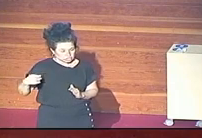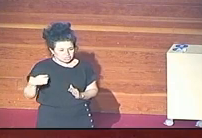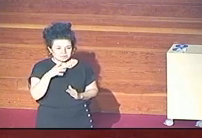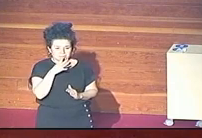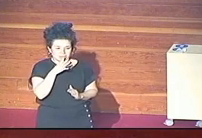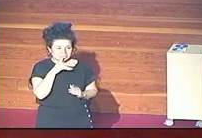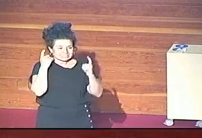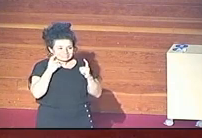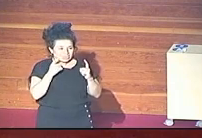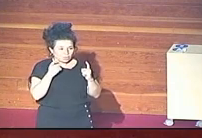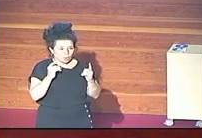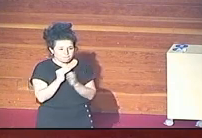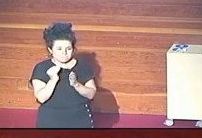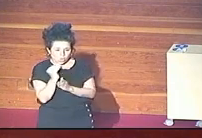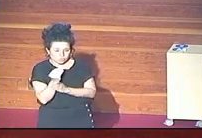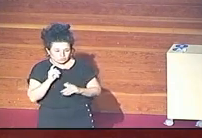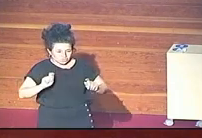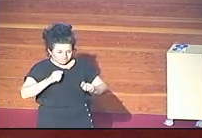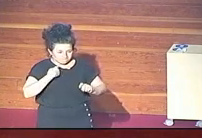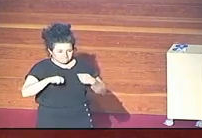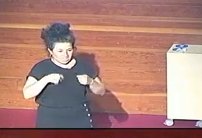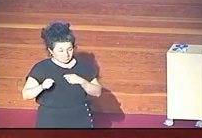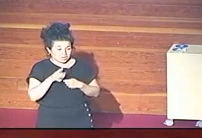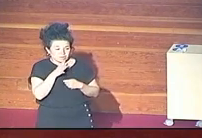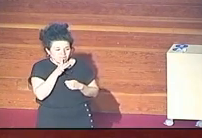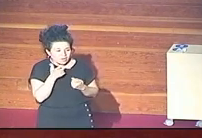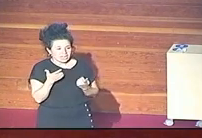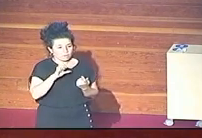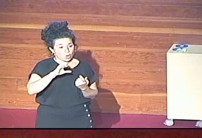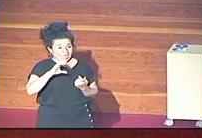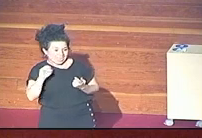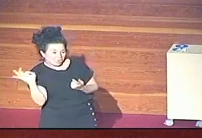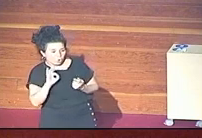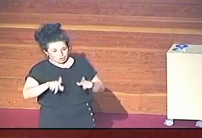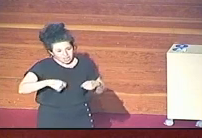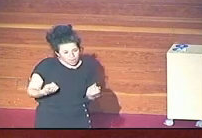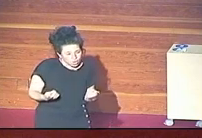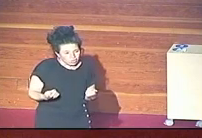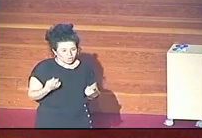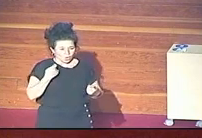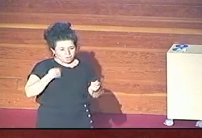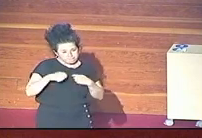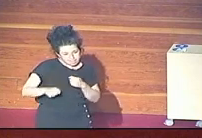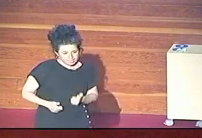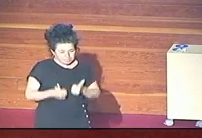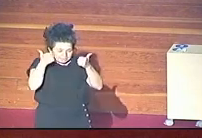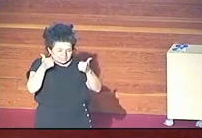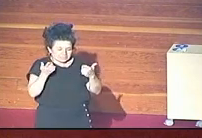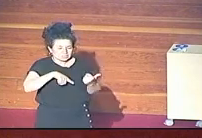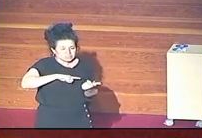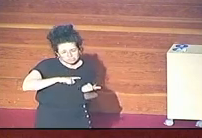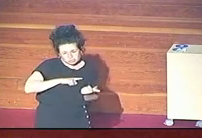pues vende mejor en eso yo creo que tenemos que ser bastante críticos como